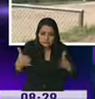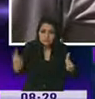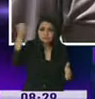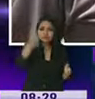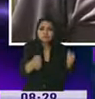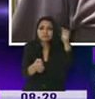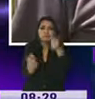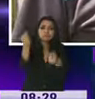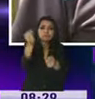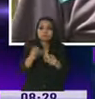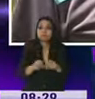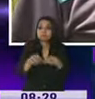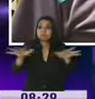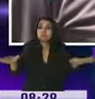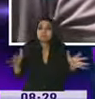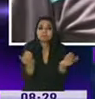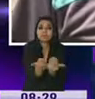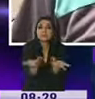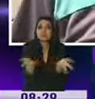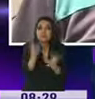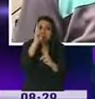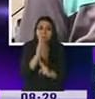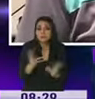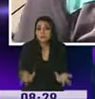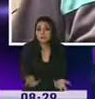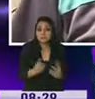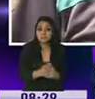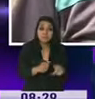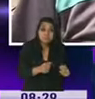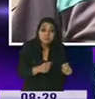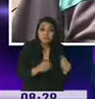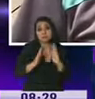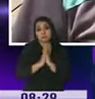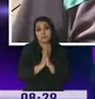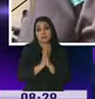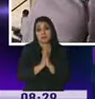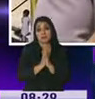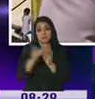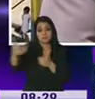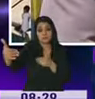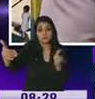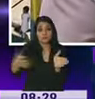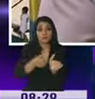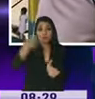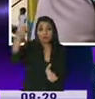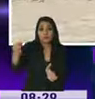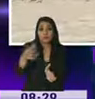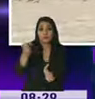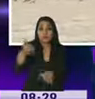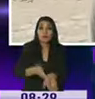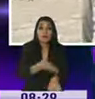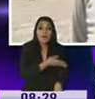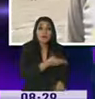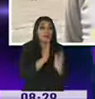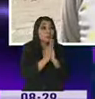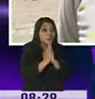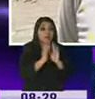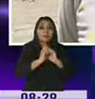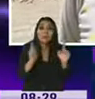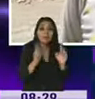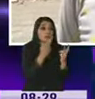evitar que el sector esté en muy malas condiciones. El petitorio, que les pongan un contenedor, esto ya lo han pedido varias veces, pero